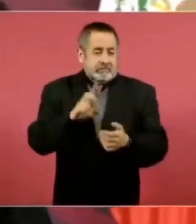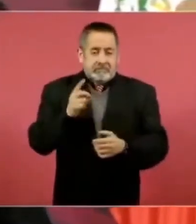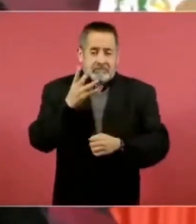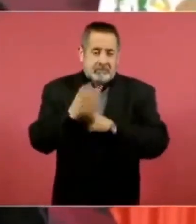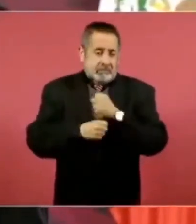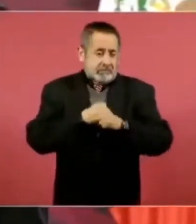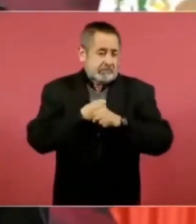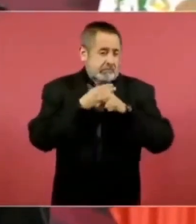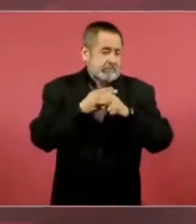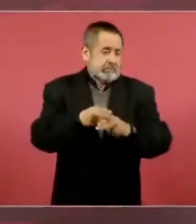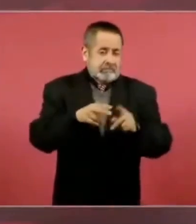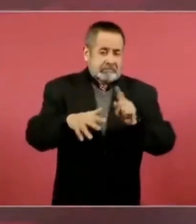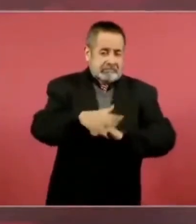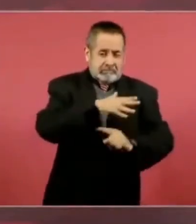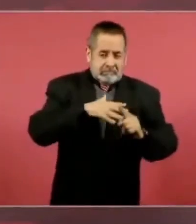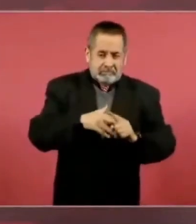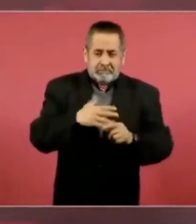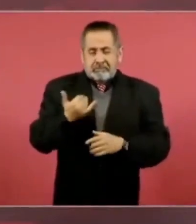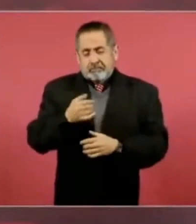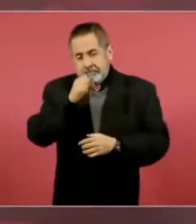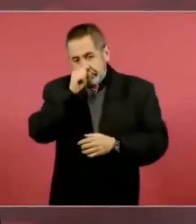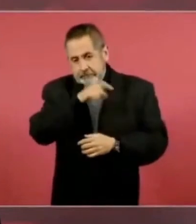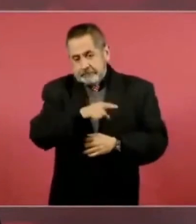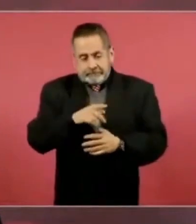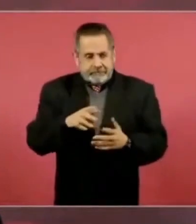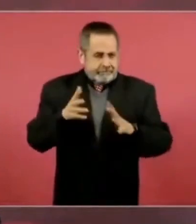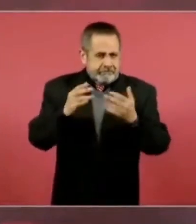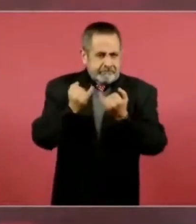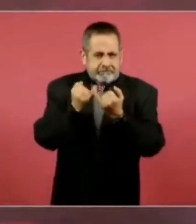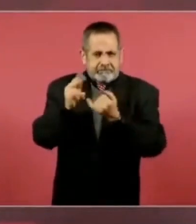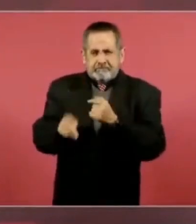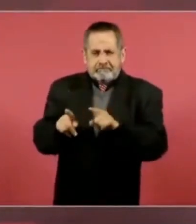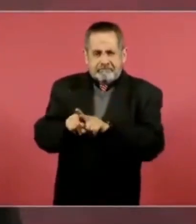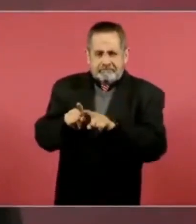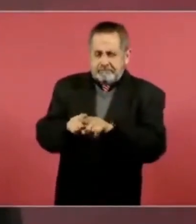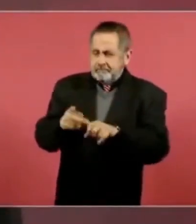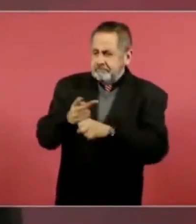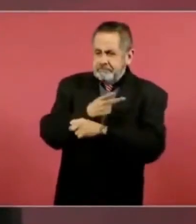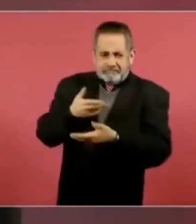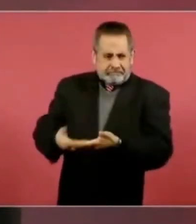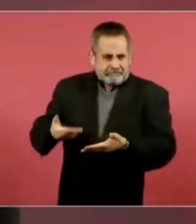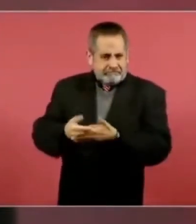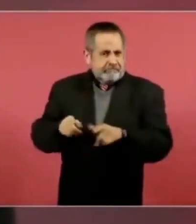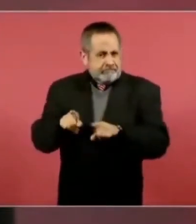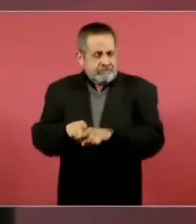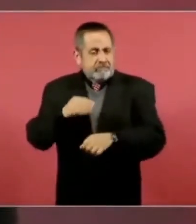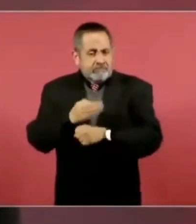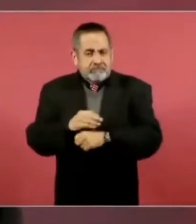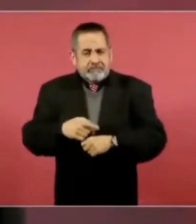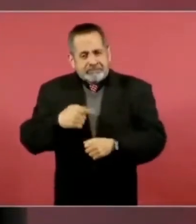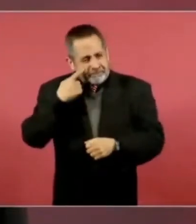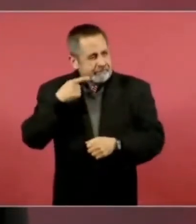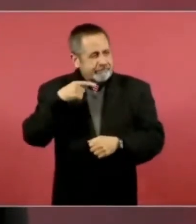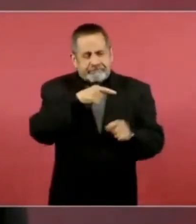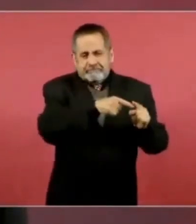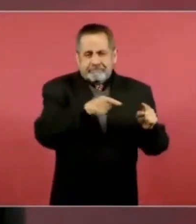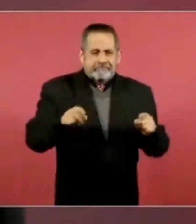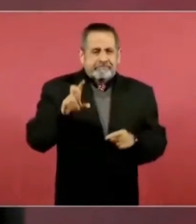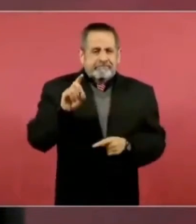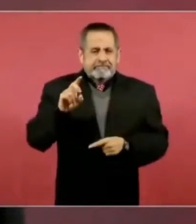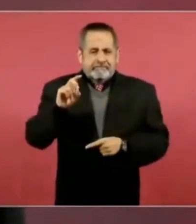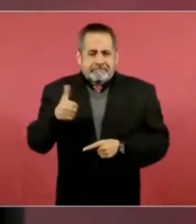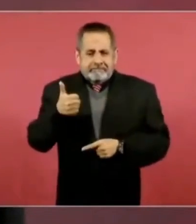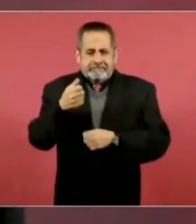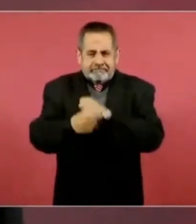Además, esa manera de pensar, que es un poco lo que nos pasa también ahora, son 36 años de